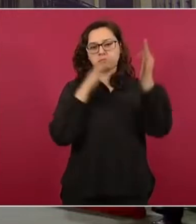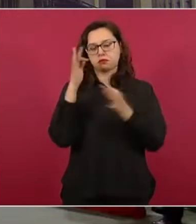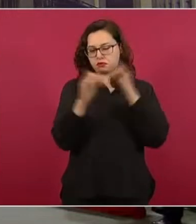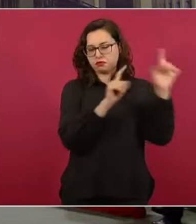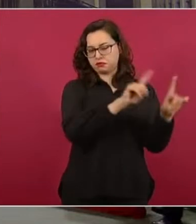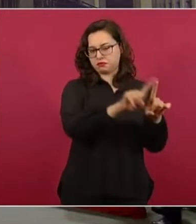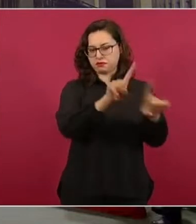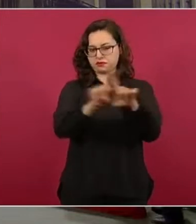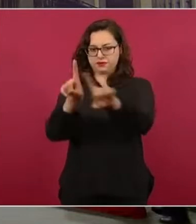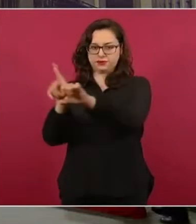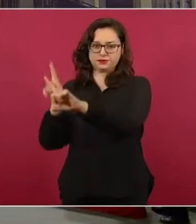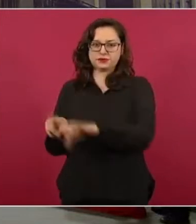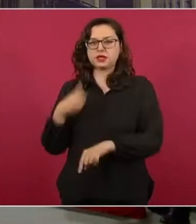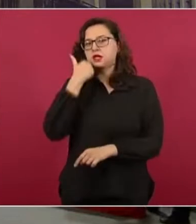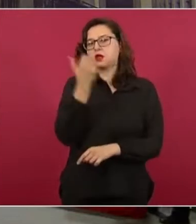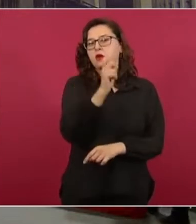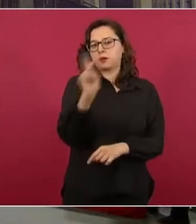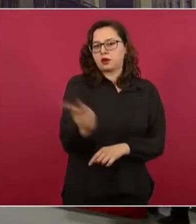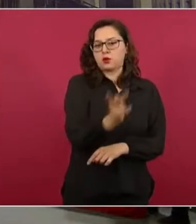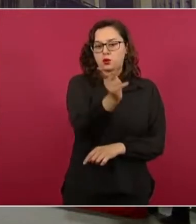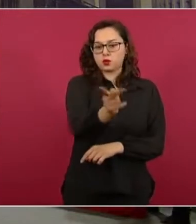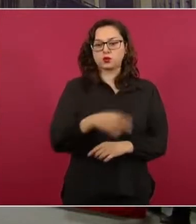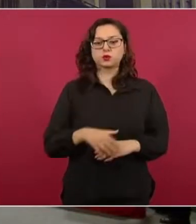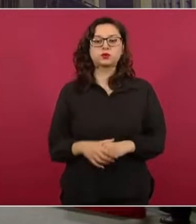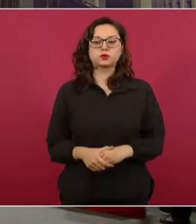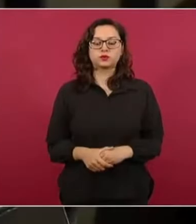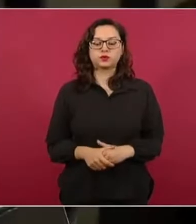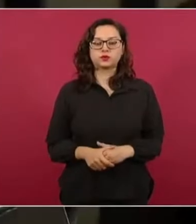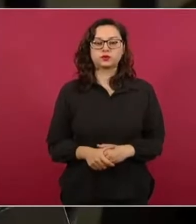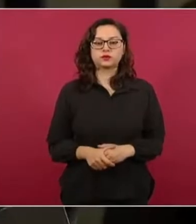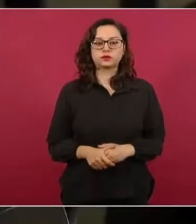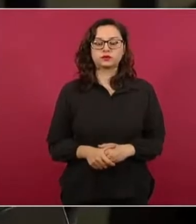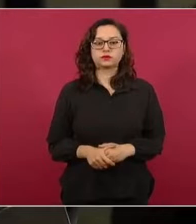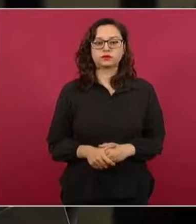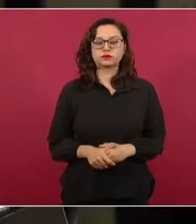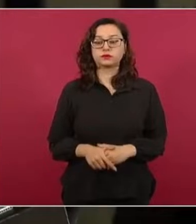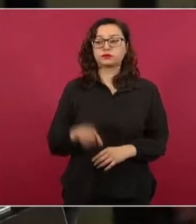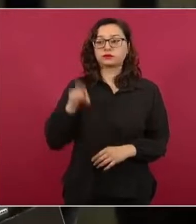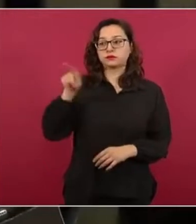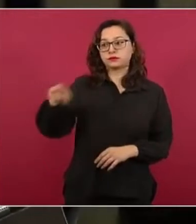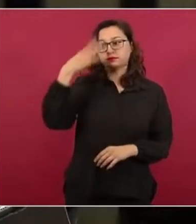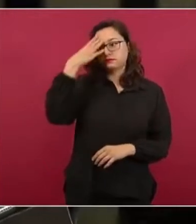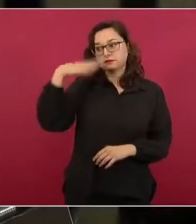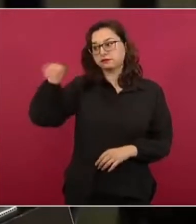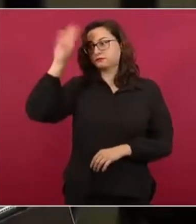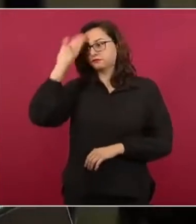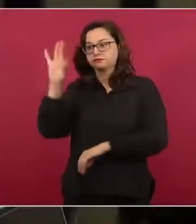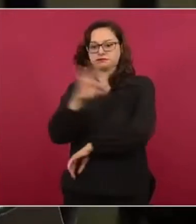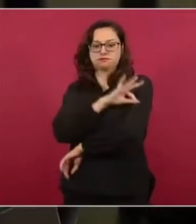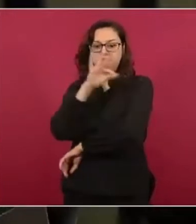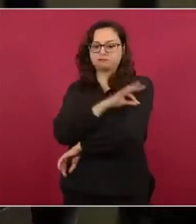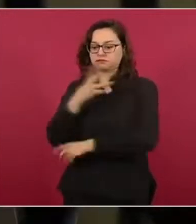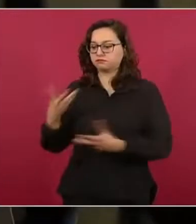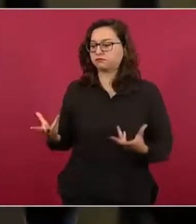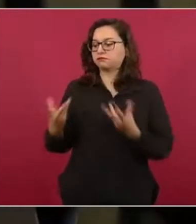Tijuana. Presidente, preguntarle sobre este acuerdo que firmaron en Cuba, que incluye las vacunas para los